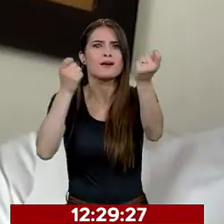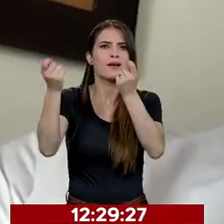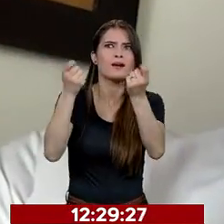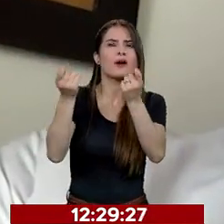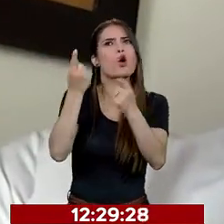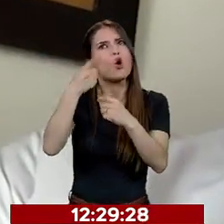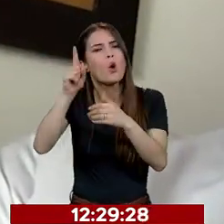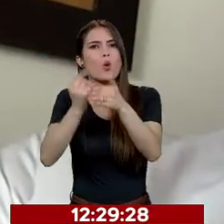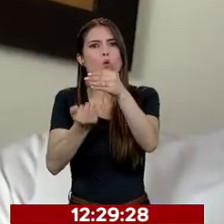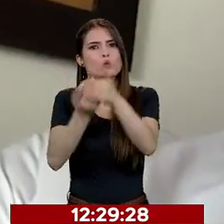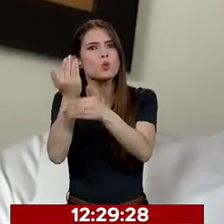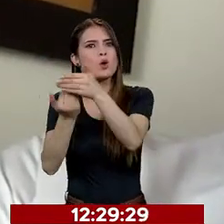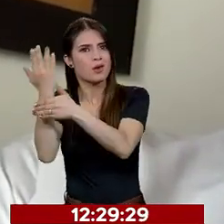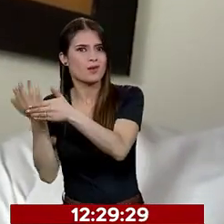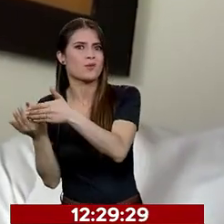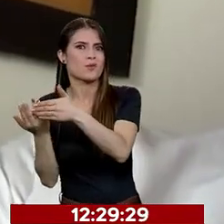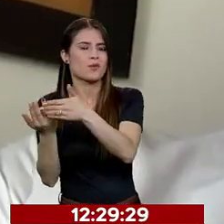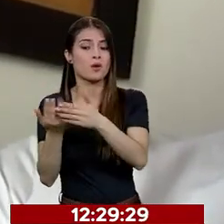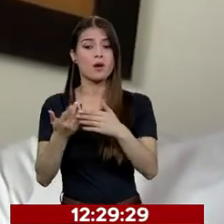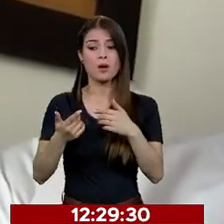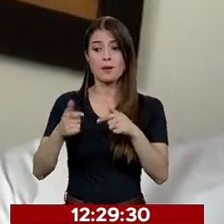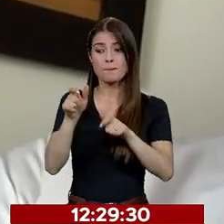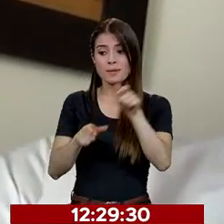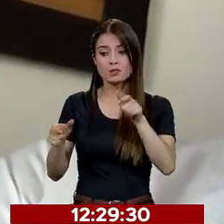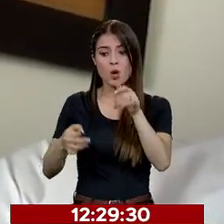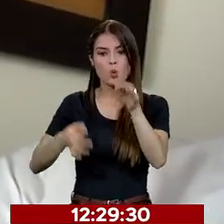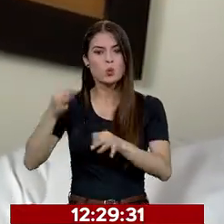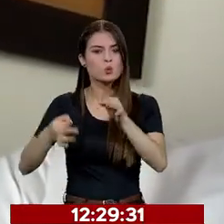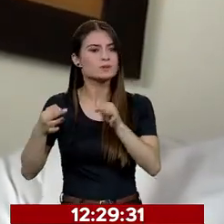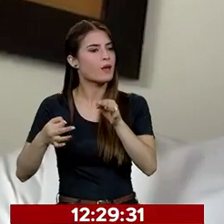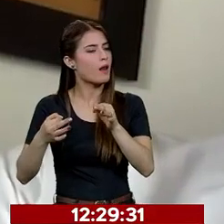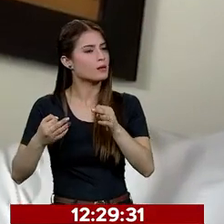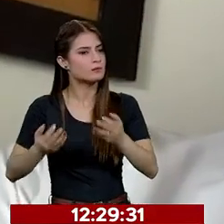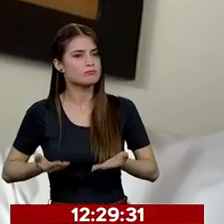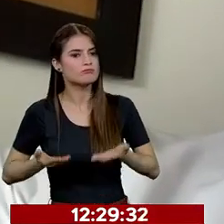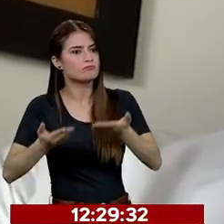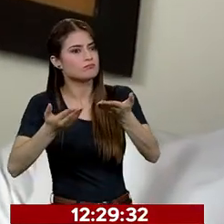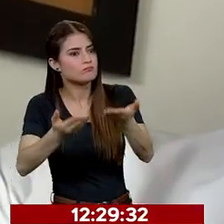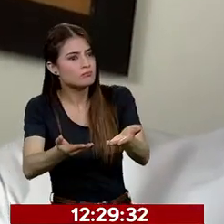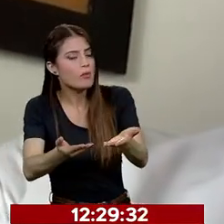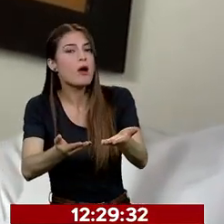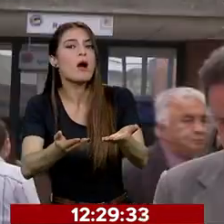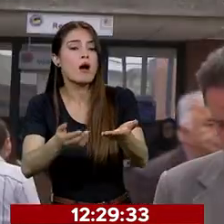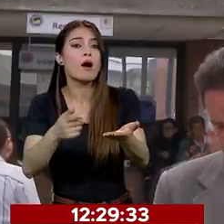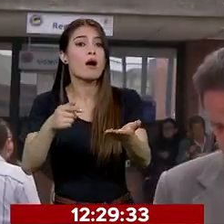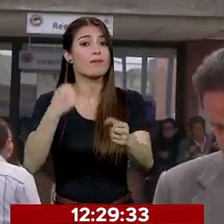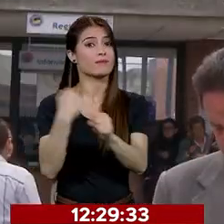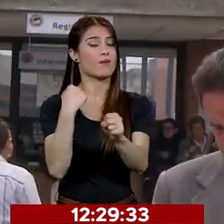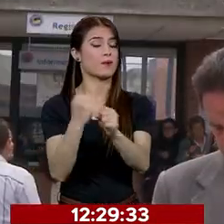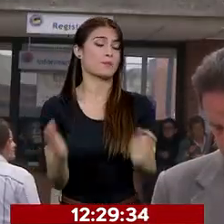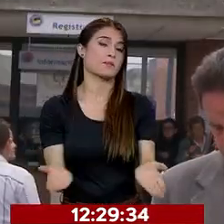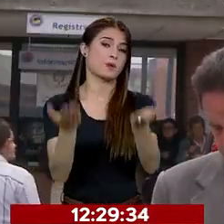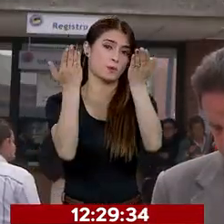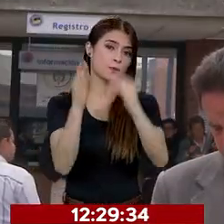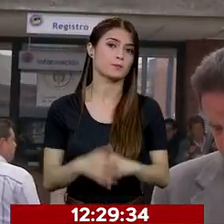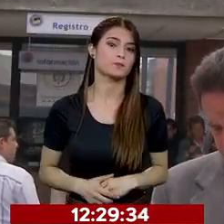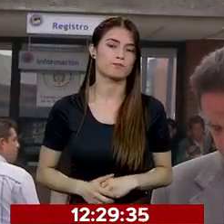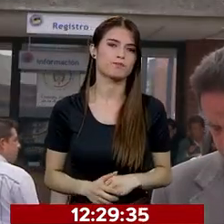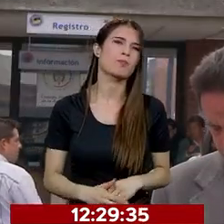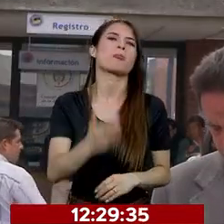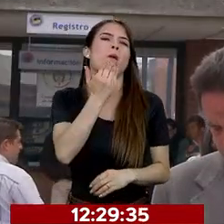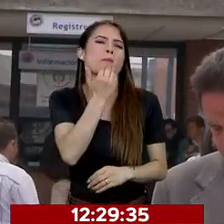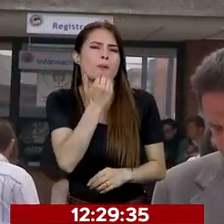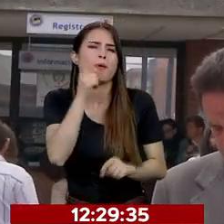servidores judiciales podamos dar una respuesta para que ellos puedan mejorar sus condiciones laborales. Procesos como